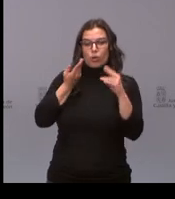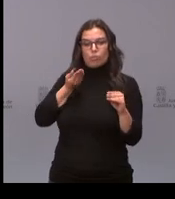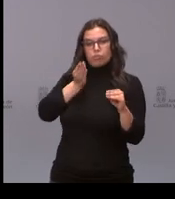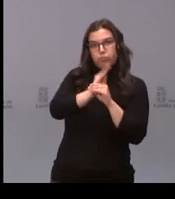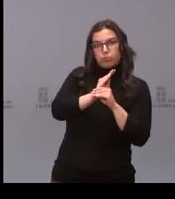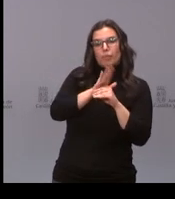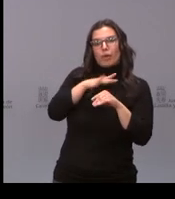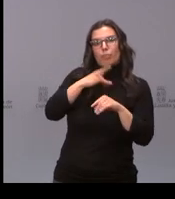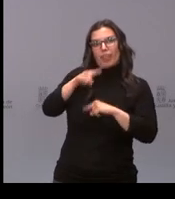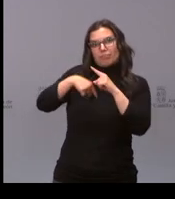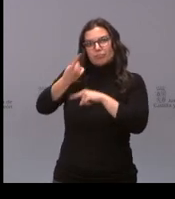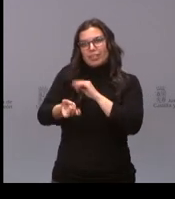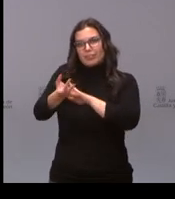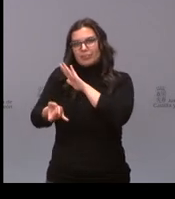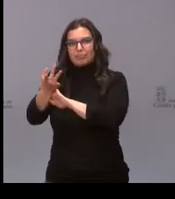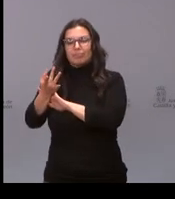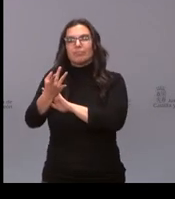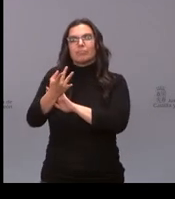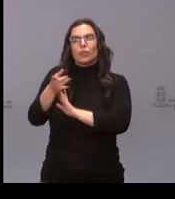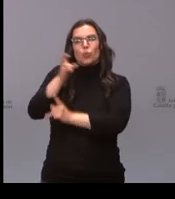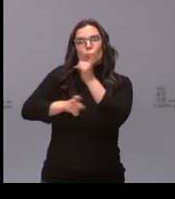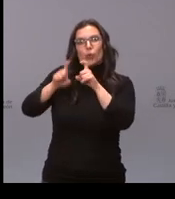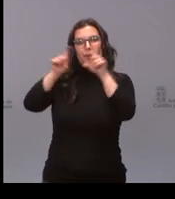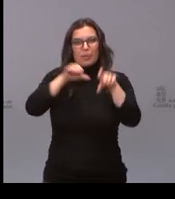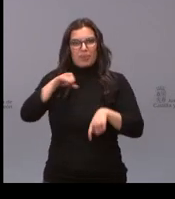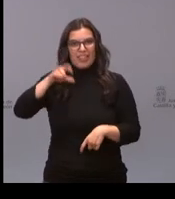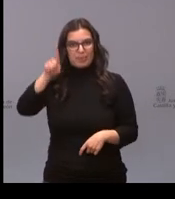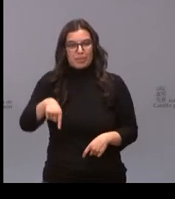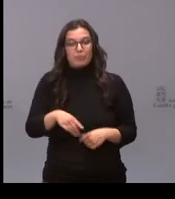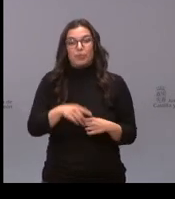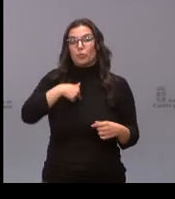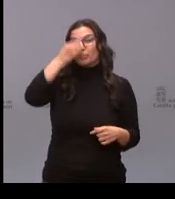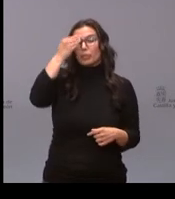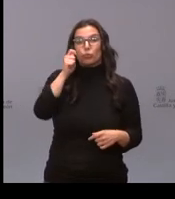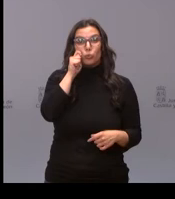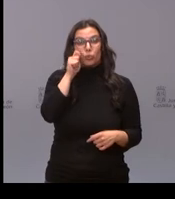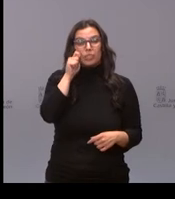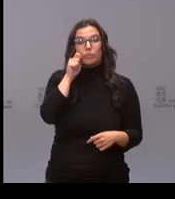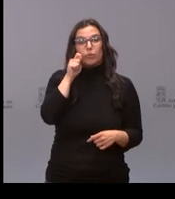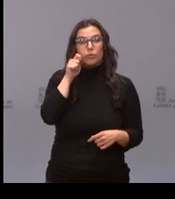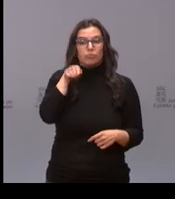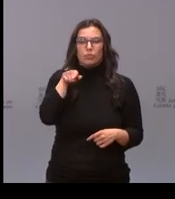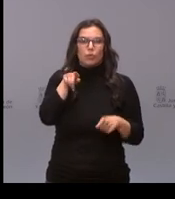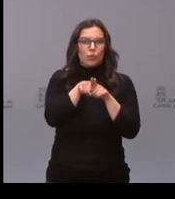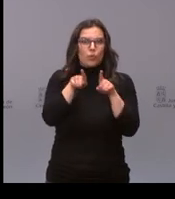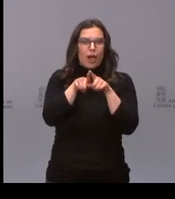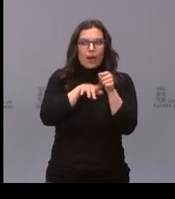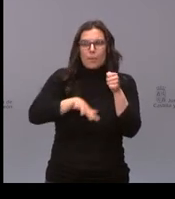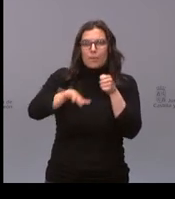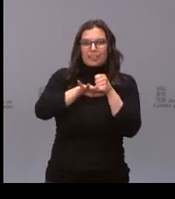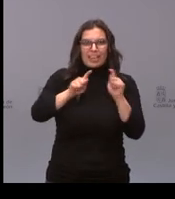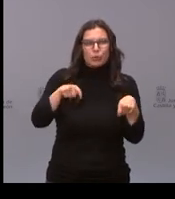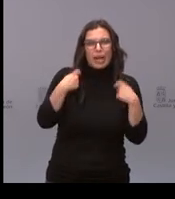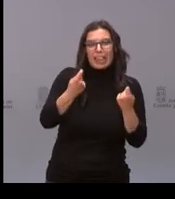generar iniciativas, inversiones privadas. Yo creo que el turismo sobre la base de la naturaleza y el